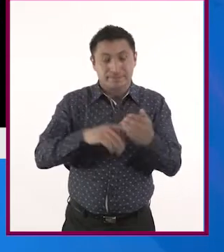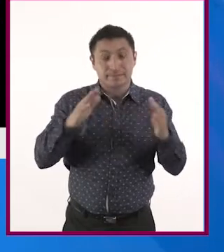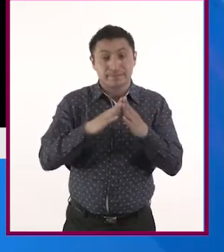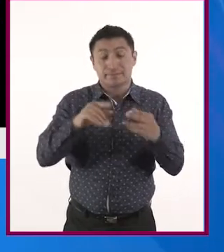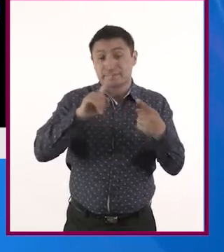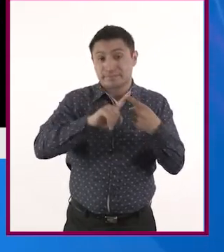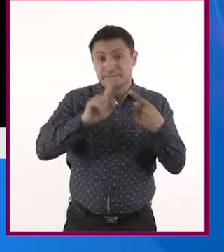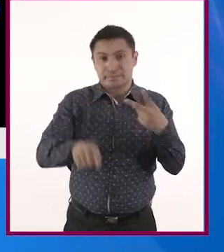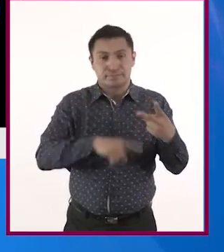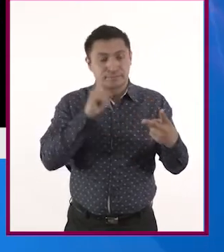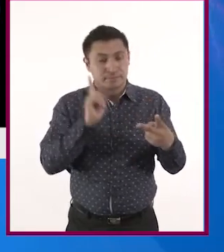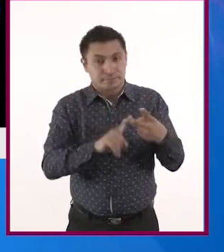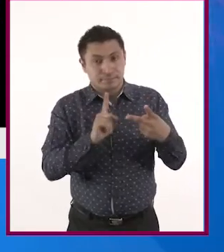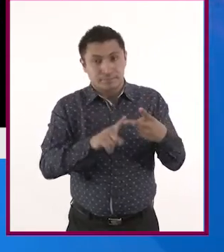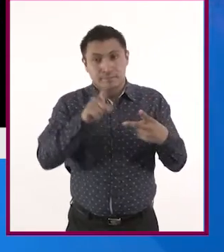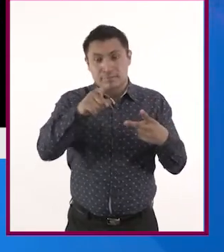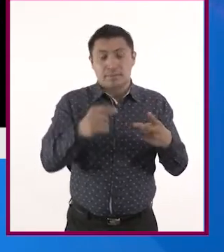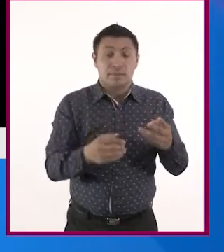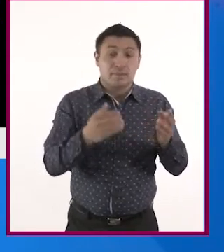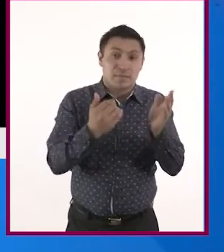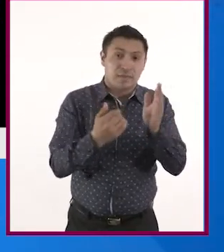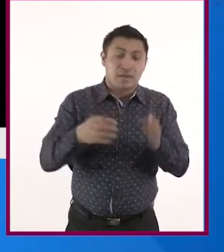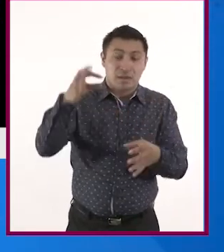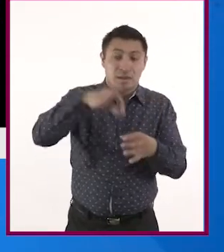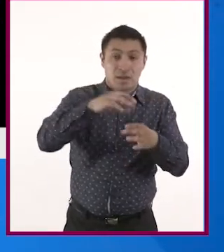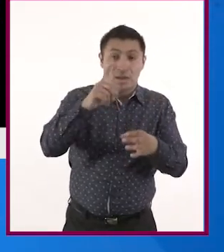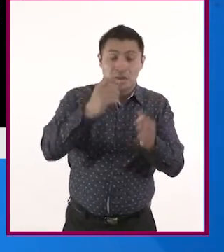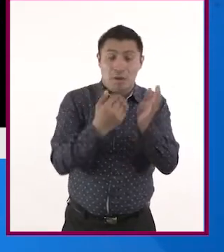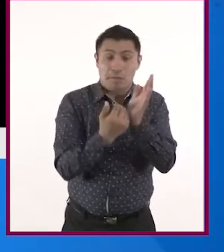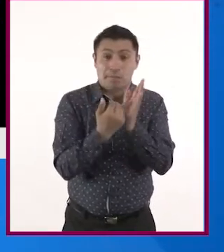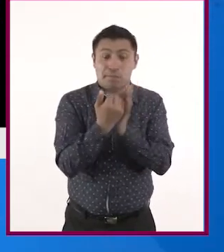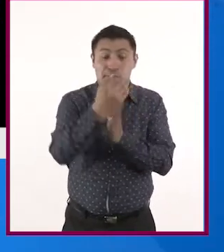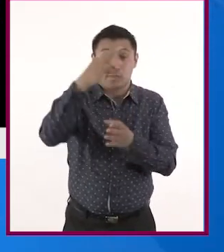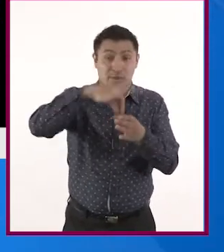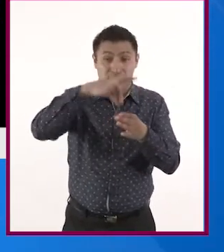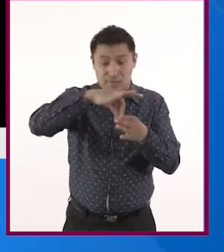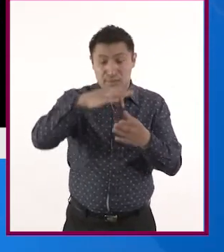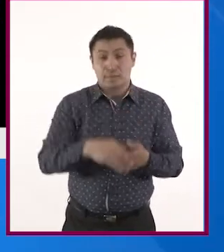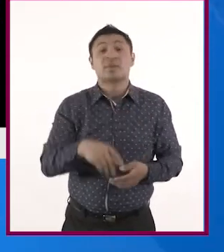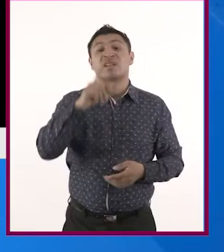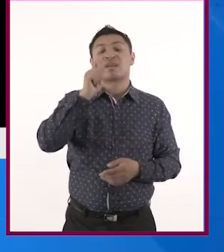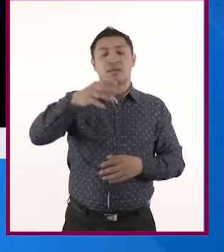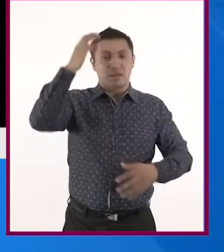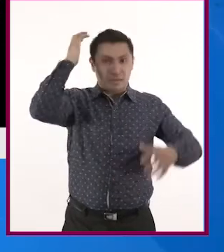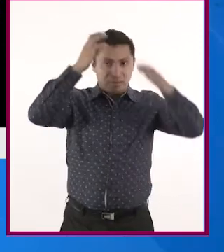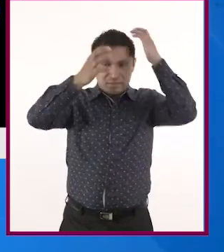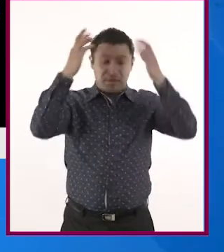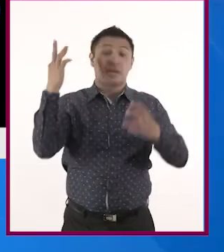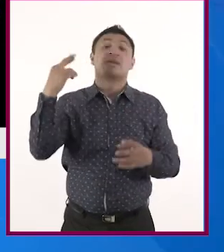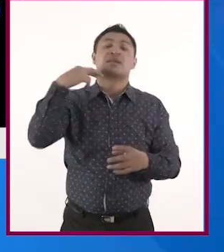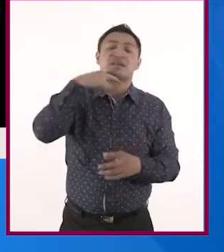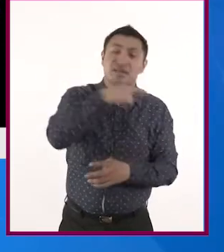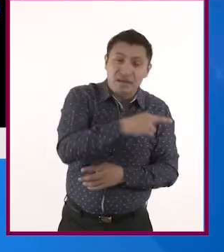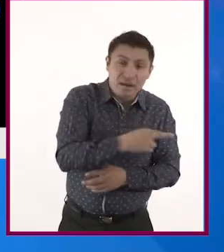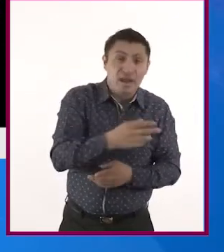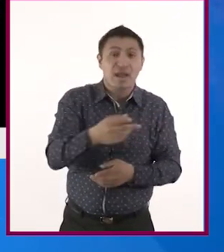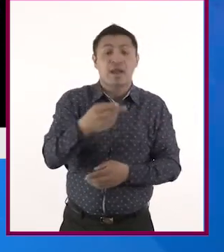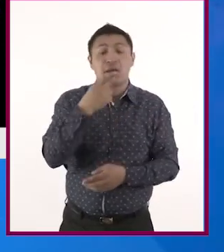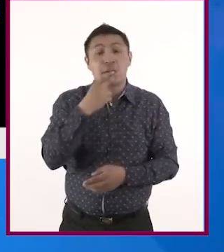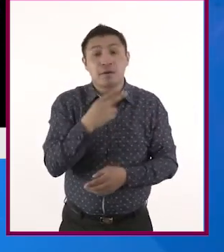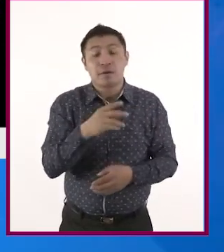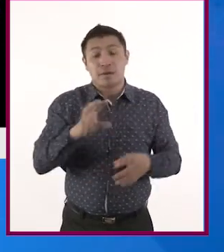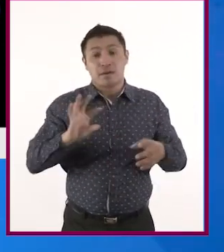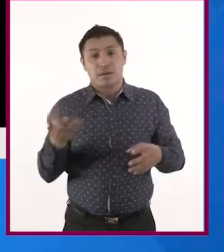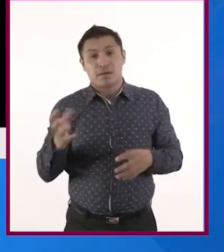y aumentando al máximo el ahorro del agua, ¿no? Esto implica bañarnos en menos tiempo, utilizar